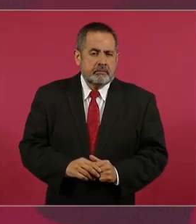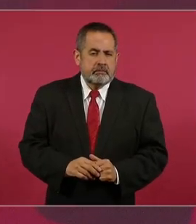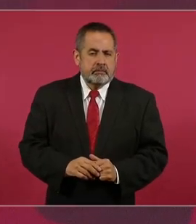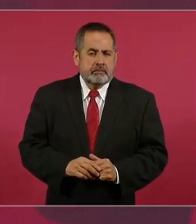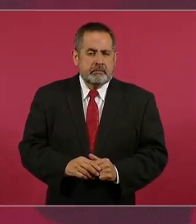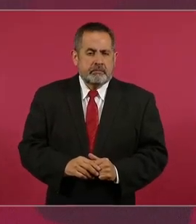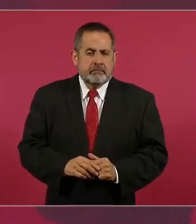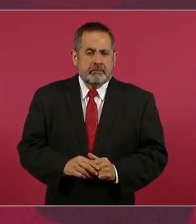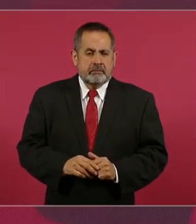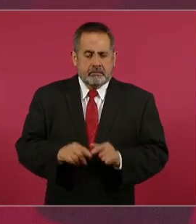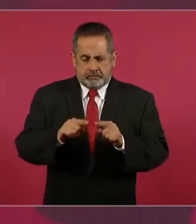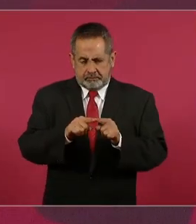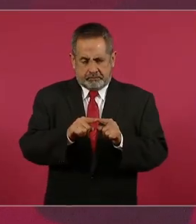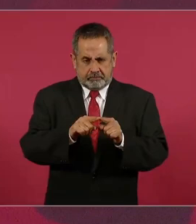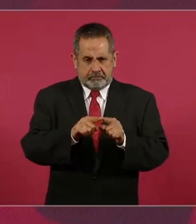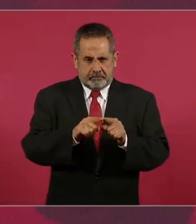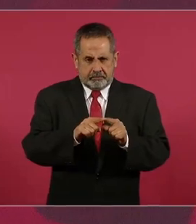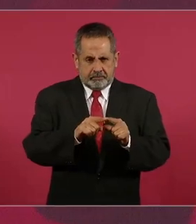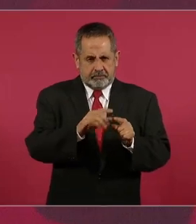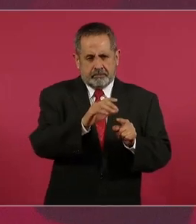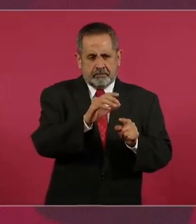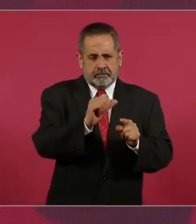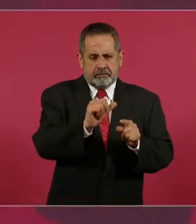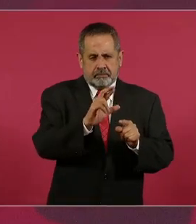desde cerca de Cardel